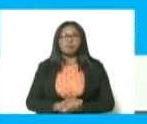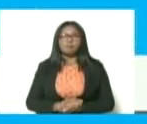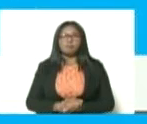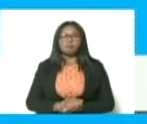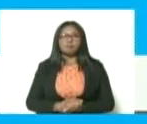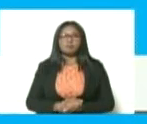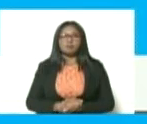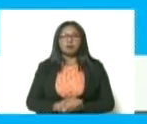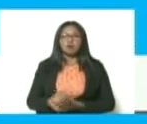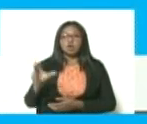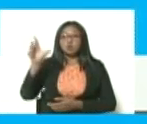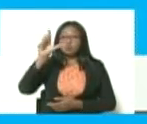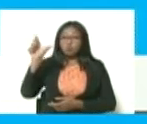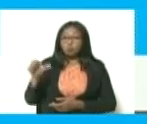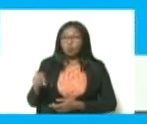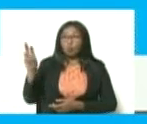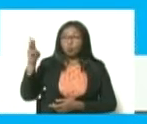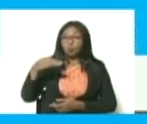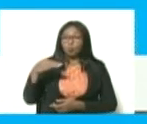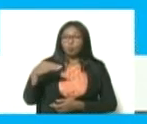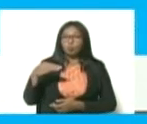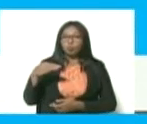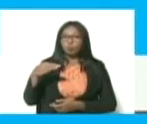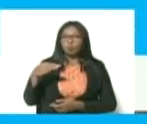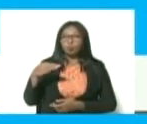la Guayana Esequiba quedó